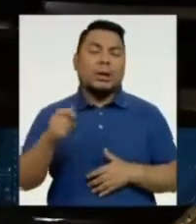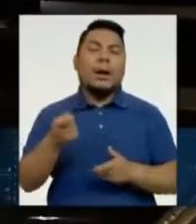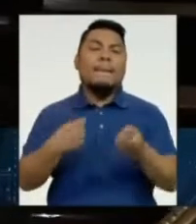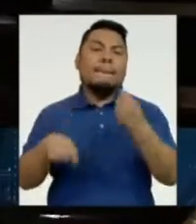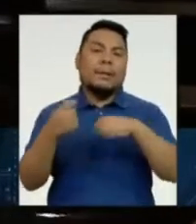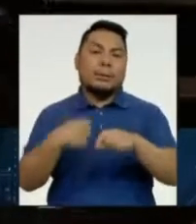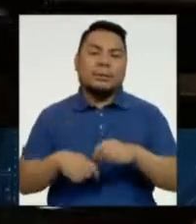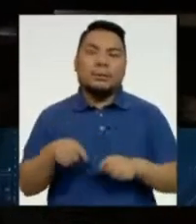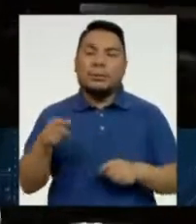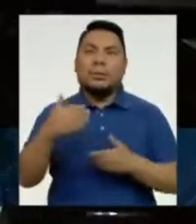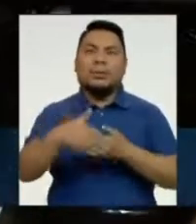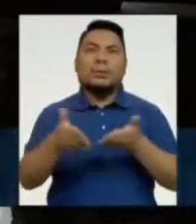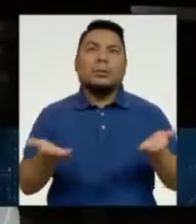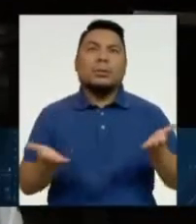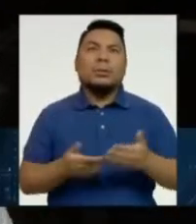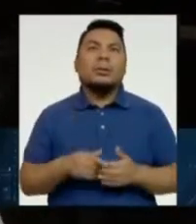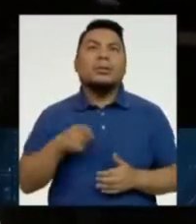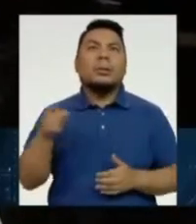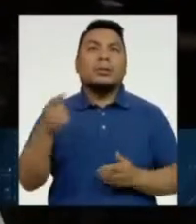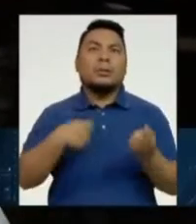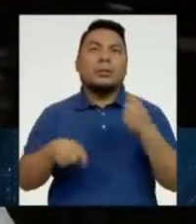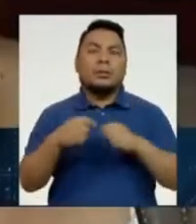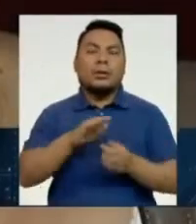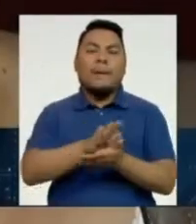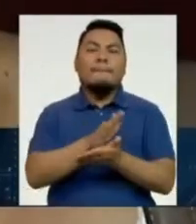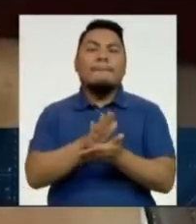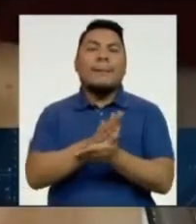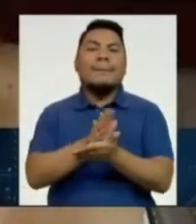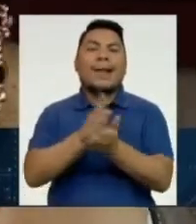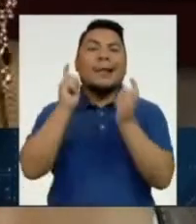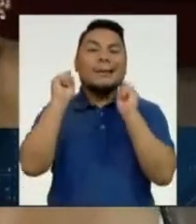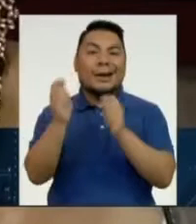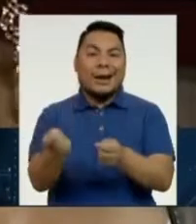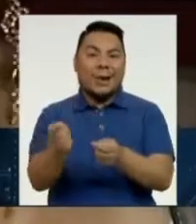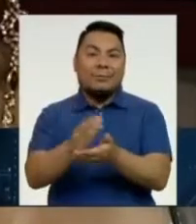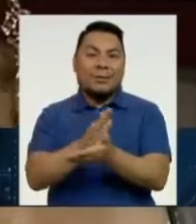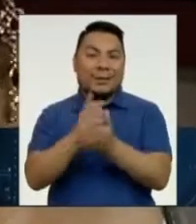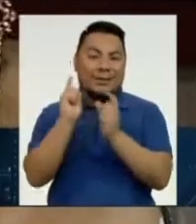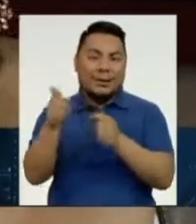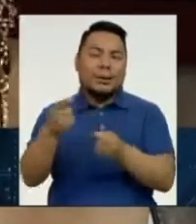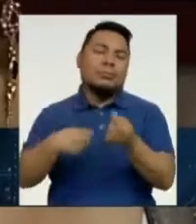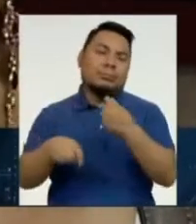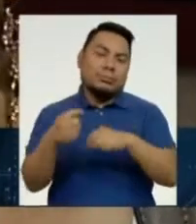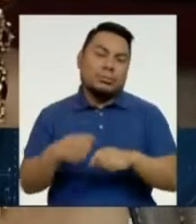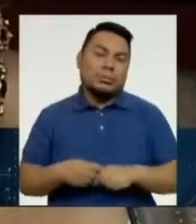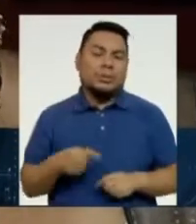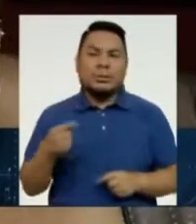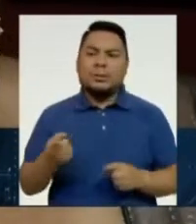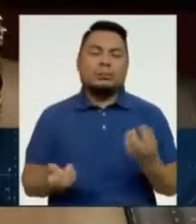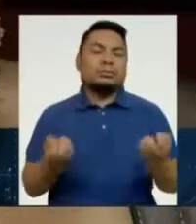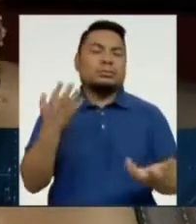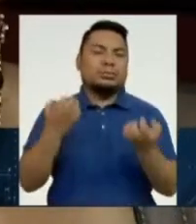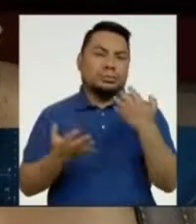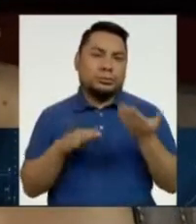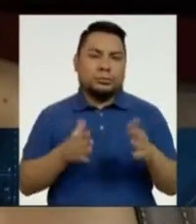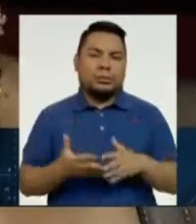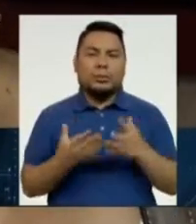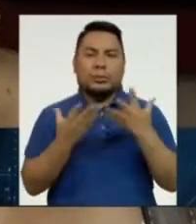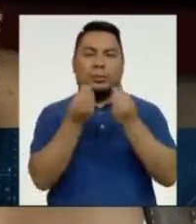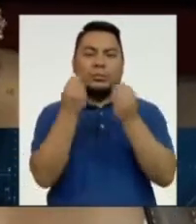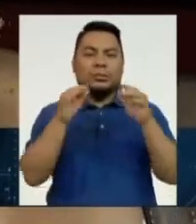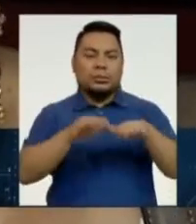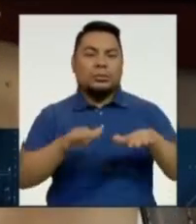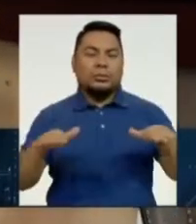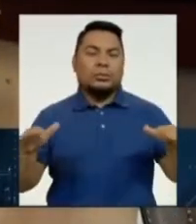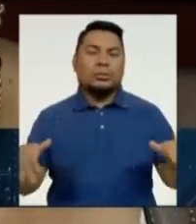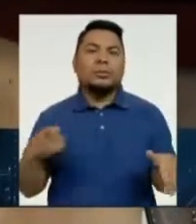puesto era de qué? Mío era todo lo que era este papel de regalo. Hay muchos niños abandonados, hay muchos niños que han quedado sin